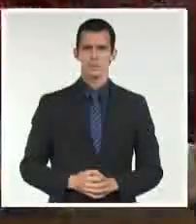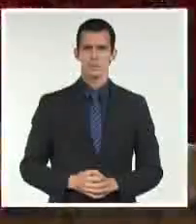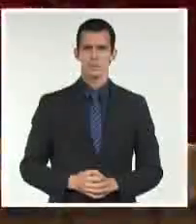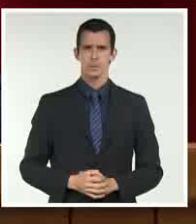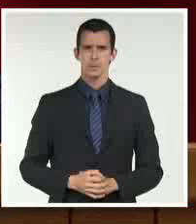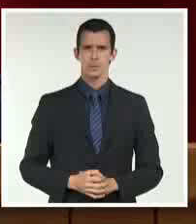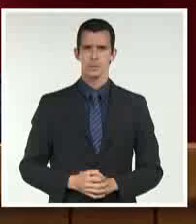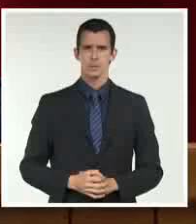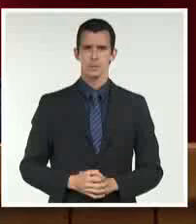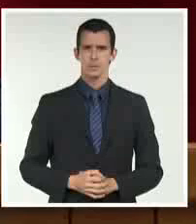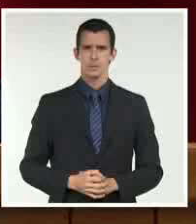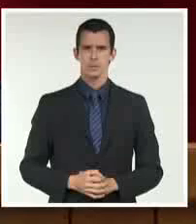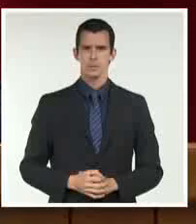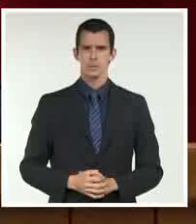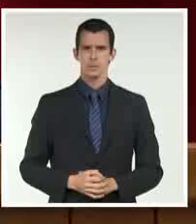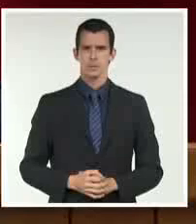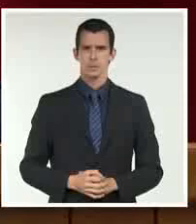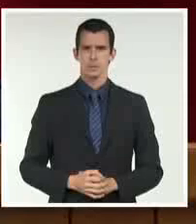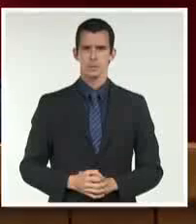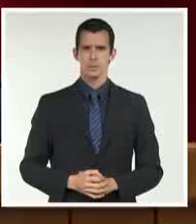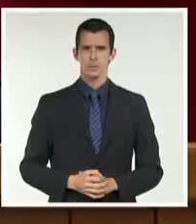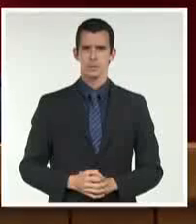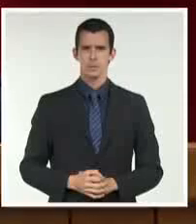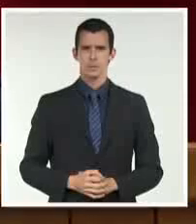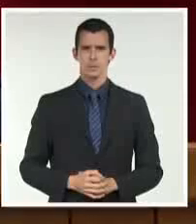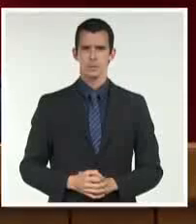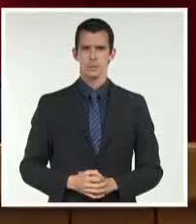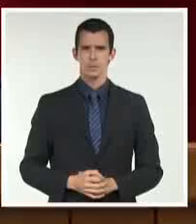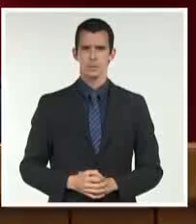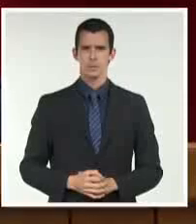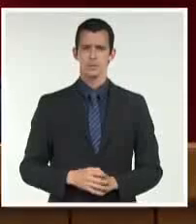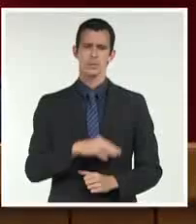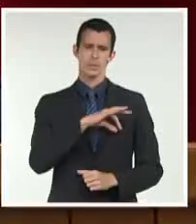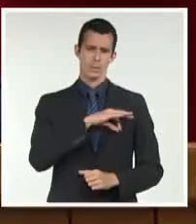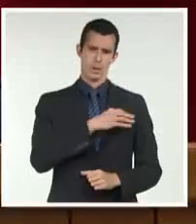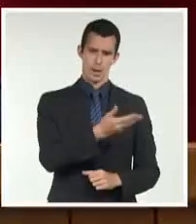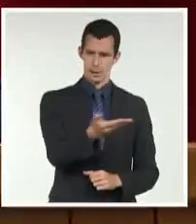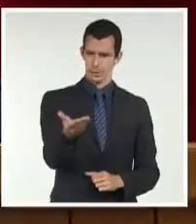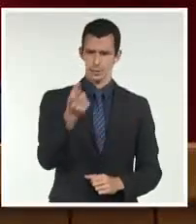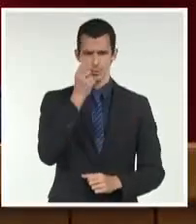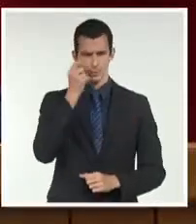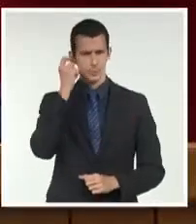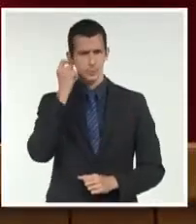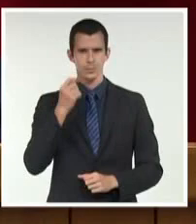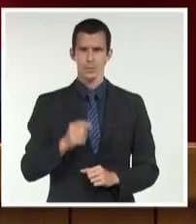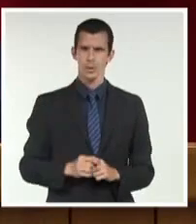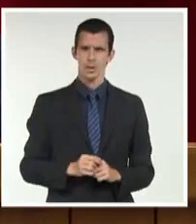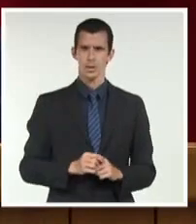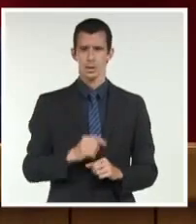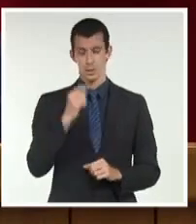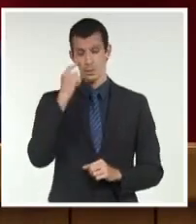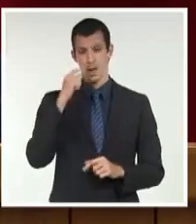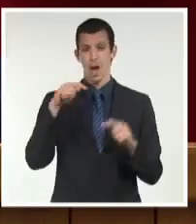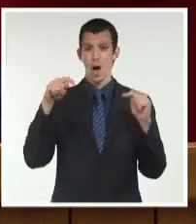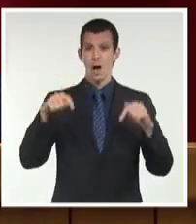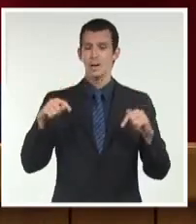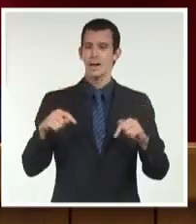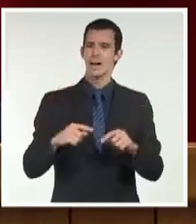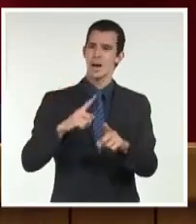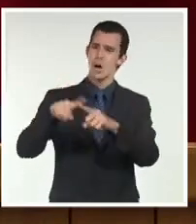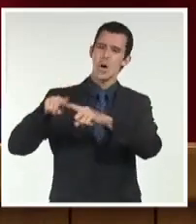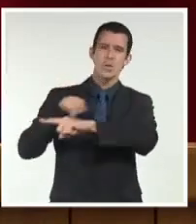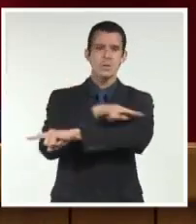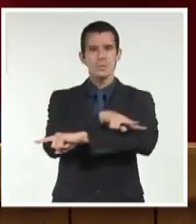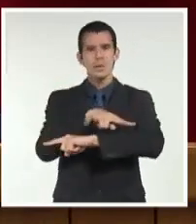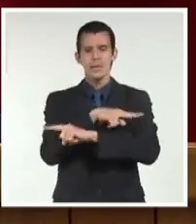Diputadas y diputados, las relaciones internacionales transitan por un escenario peligroso. El